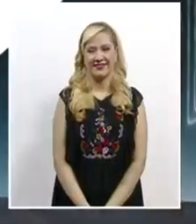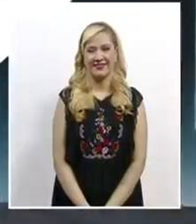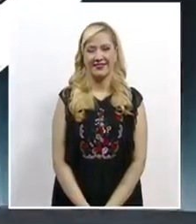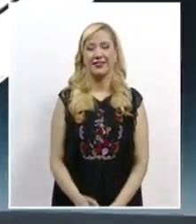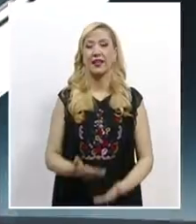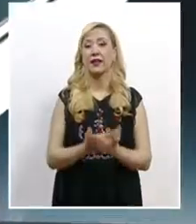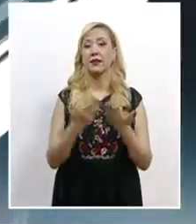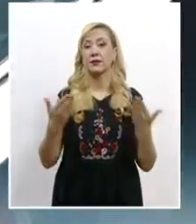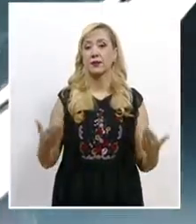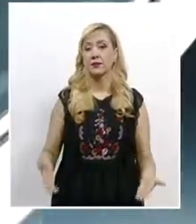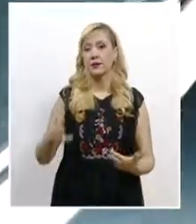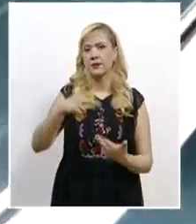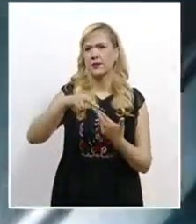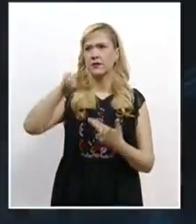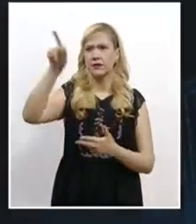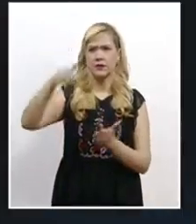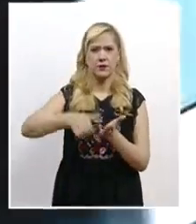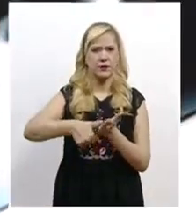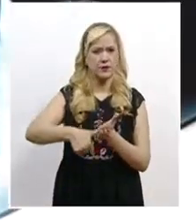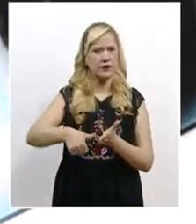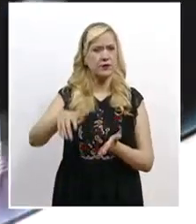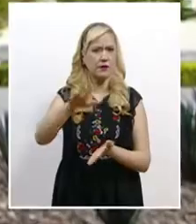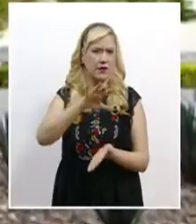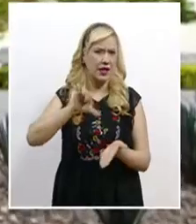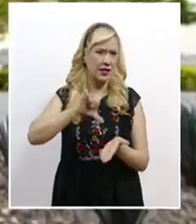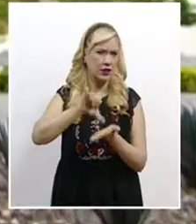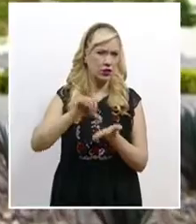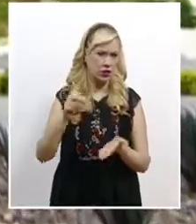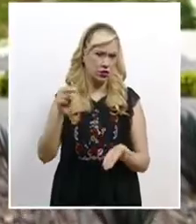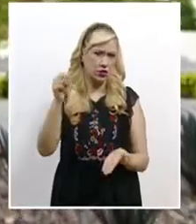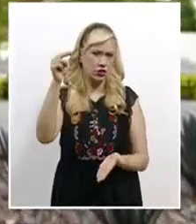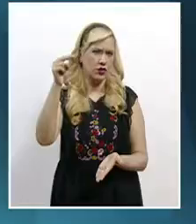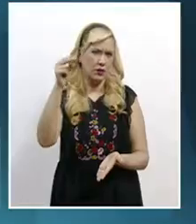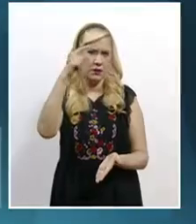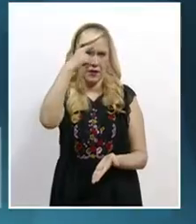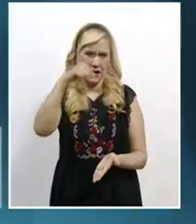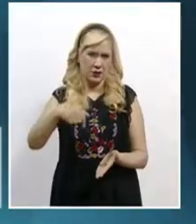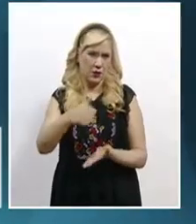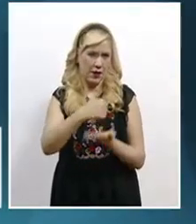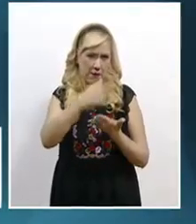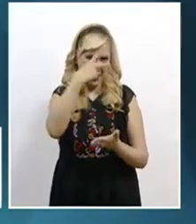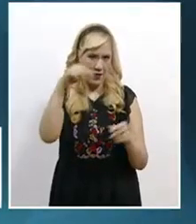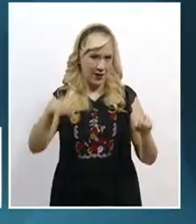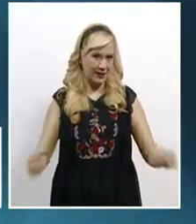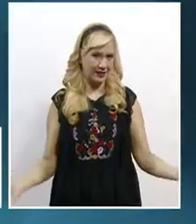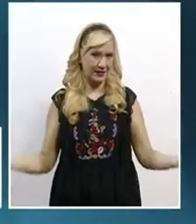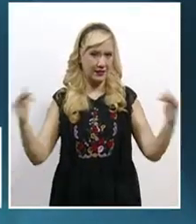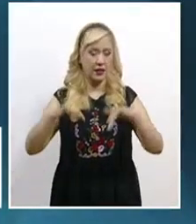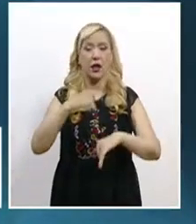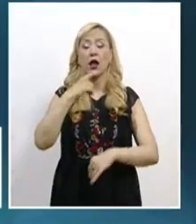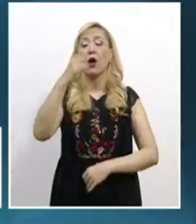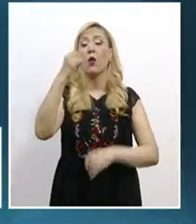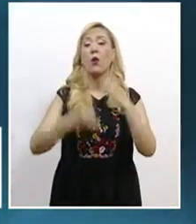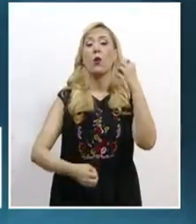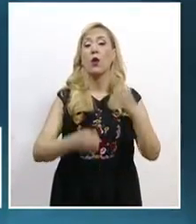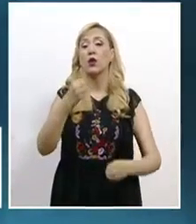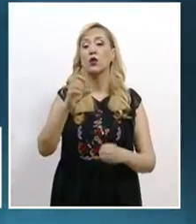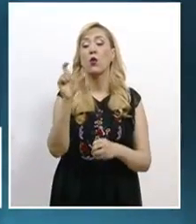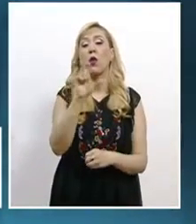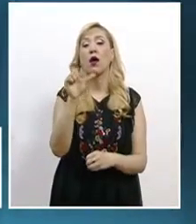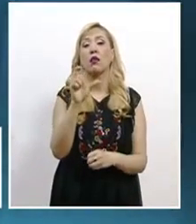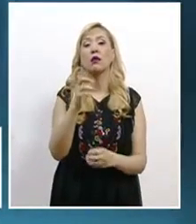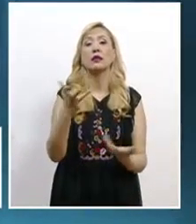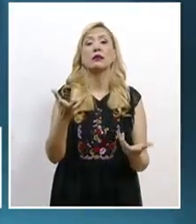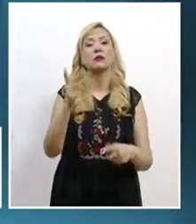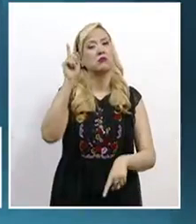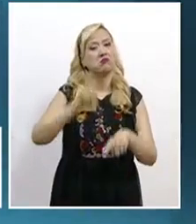El Pleno Regional en Materia Civil de la región Centro-Norte con residencia en la Ciudad de México estableció que en el juicio sobre pérdida de la patria